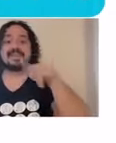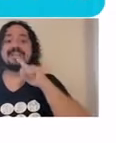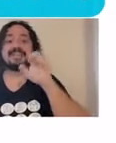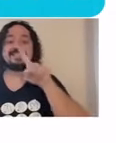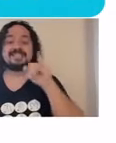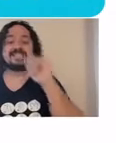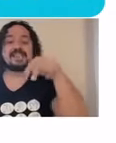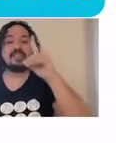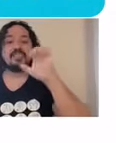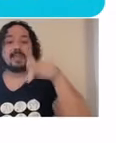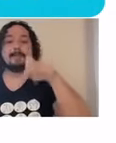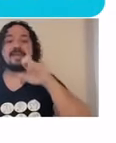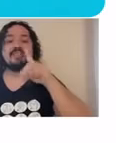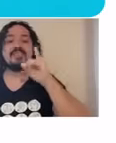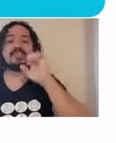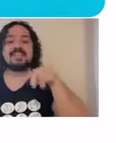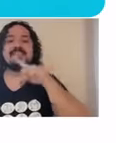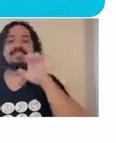Corrientesindependientes.cl.